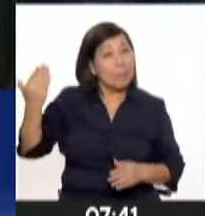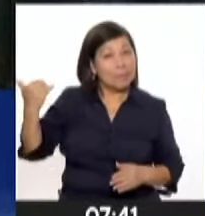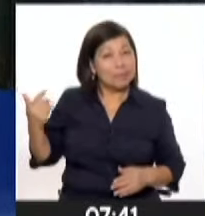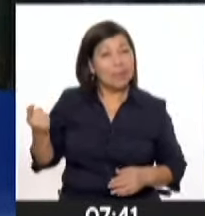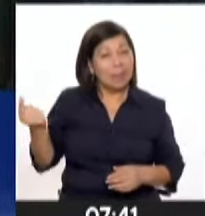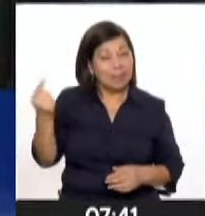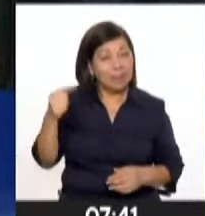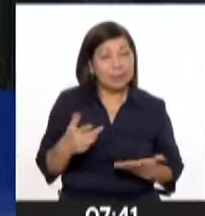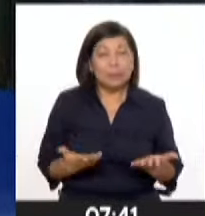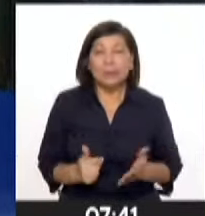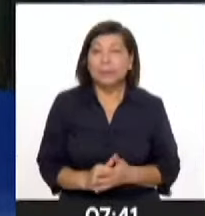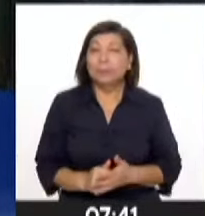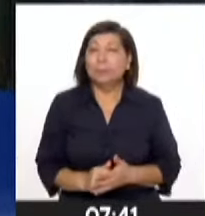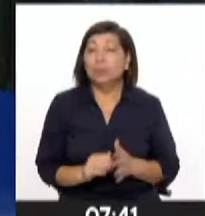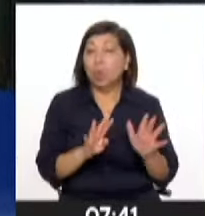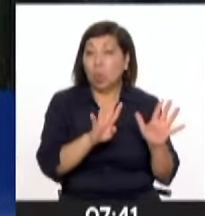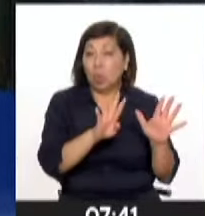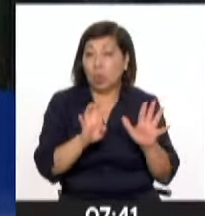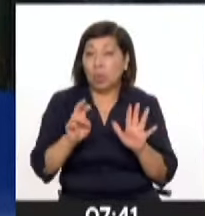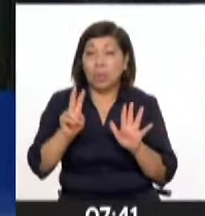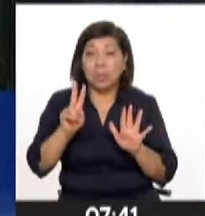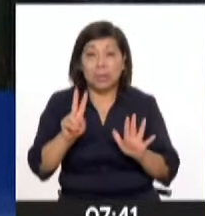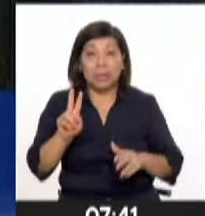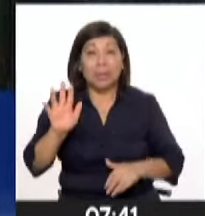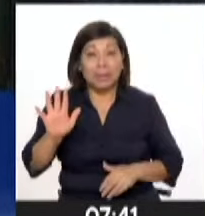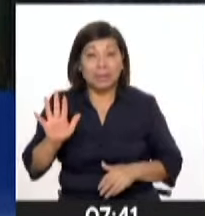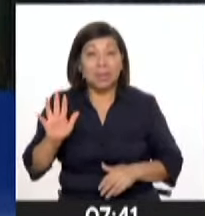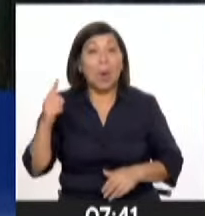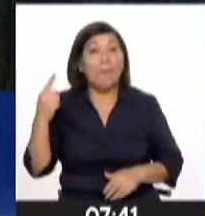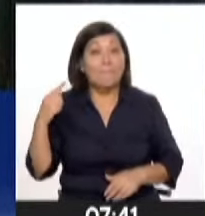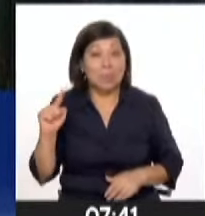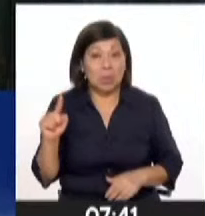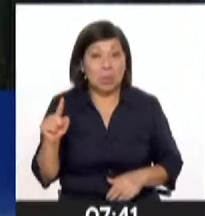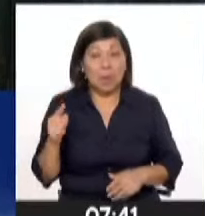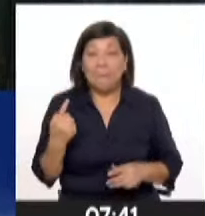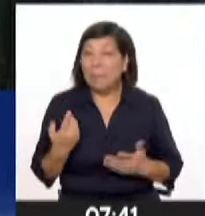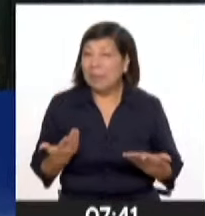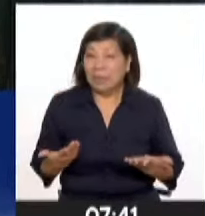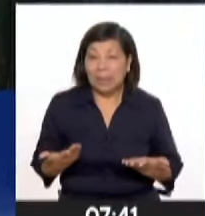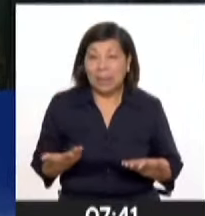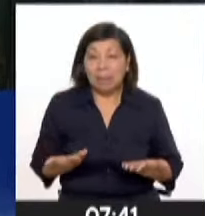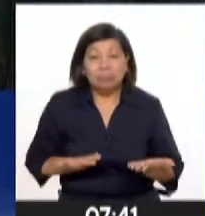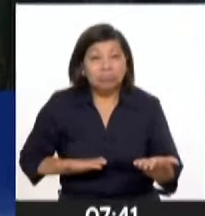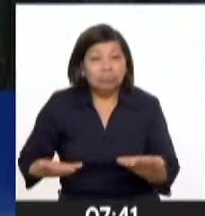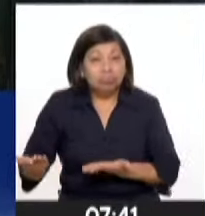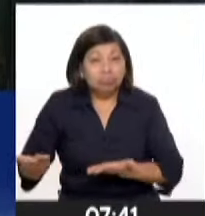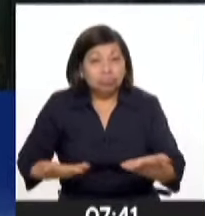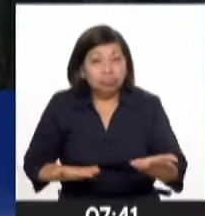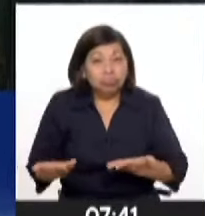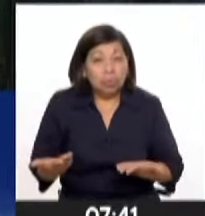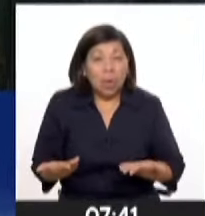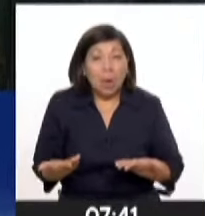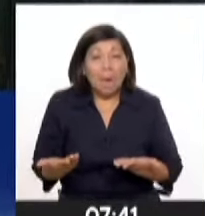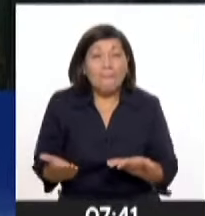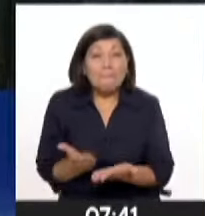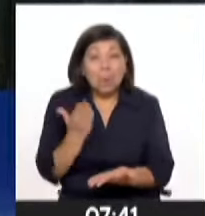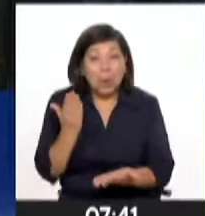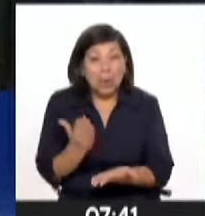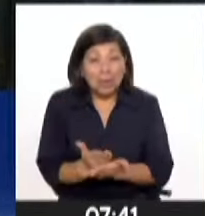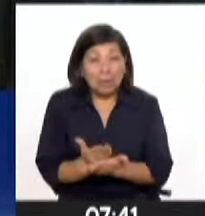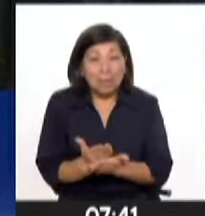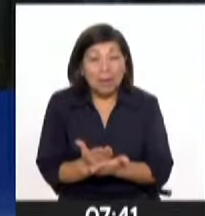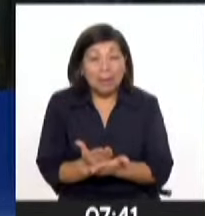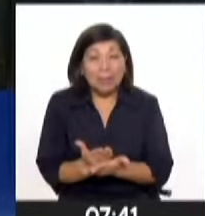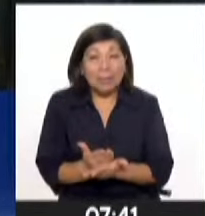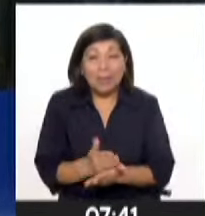pasado, cerca de 975 millones justamente para atender este fenómeno del niño global.